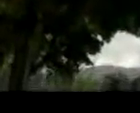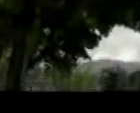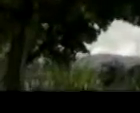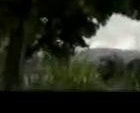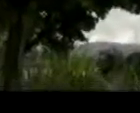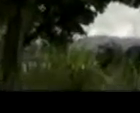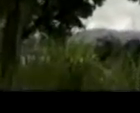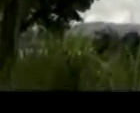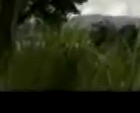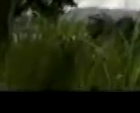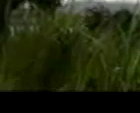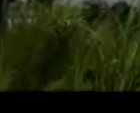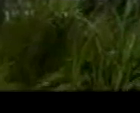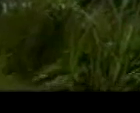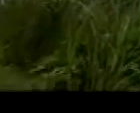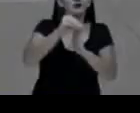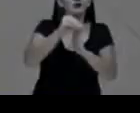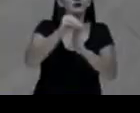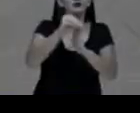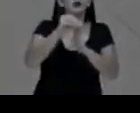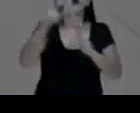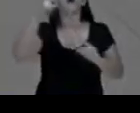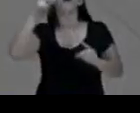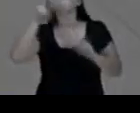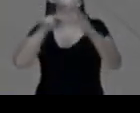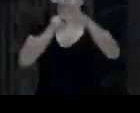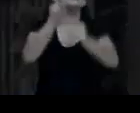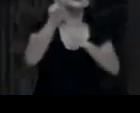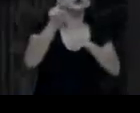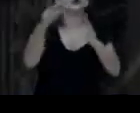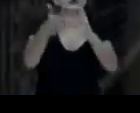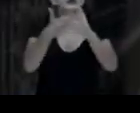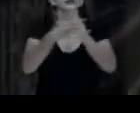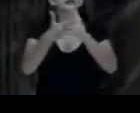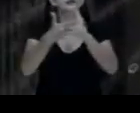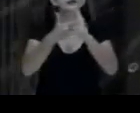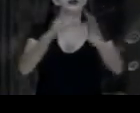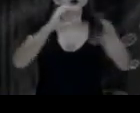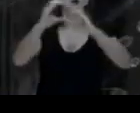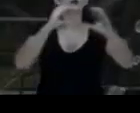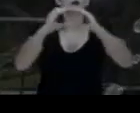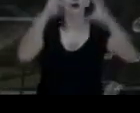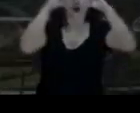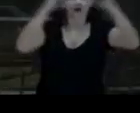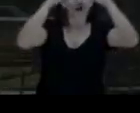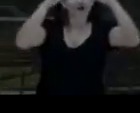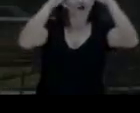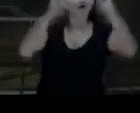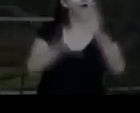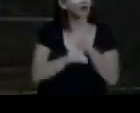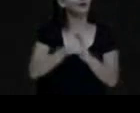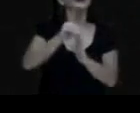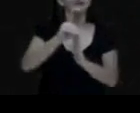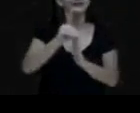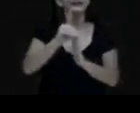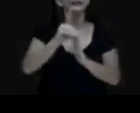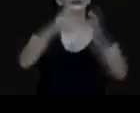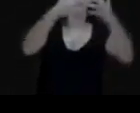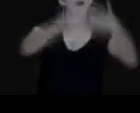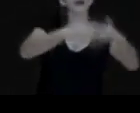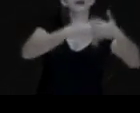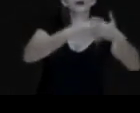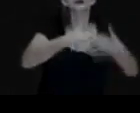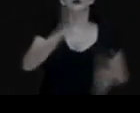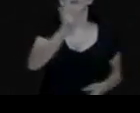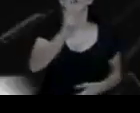proyecto tienen un gran valor. Aparte de nosotros también tenemos a Cadeco, la Cámara, y al GAT Suralto,